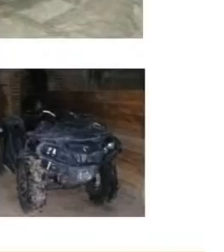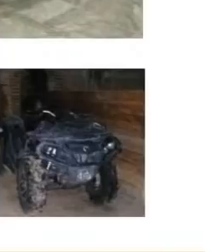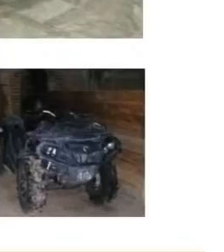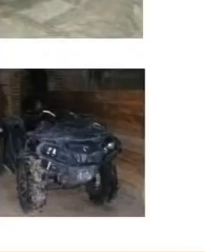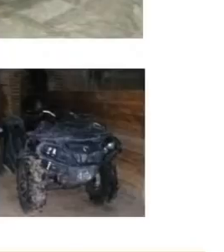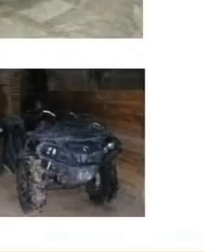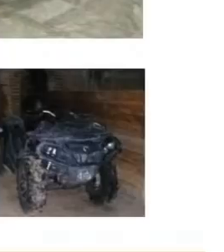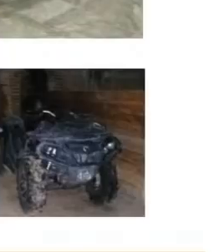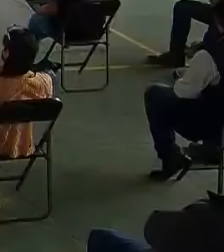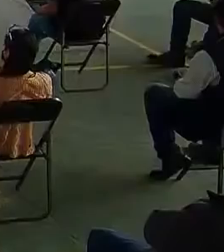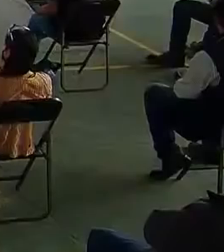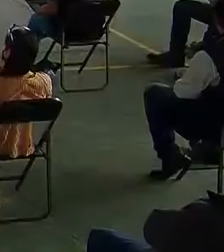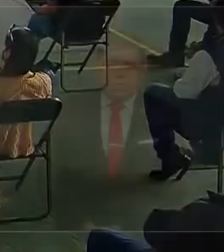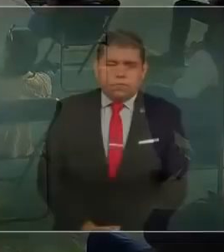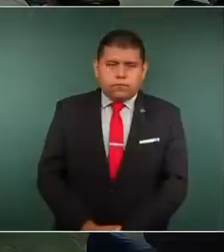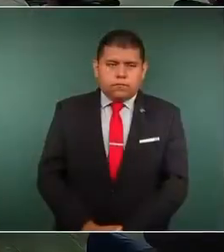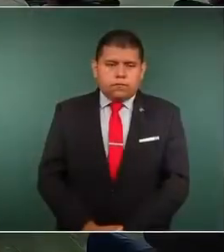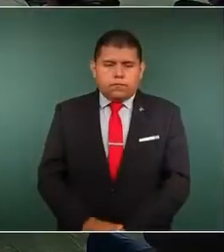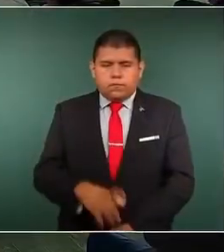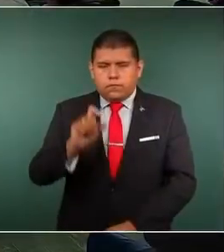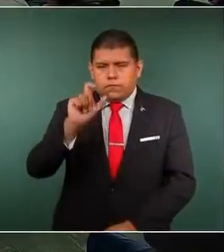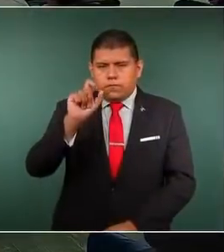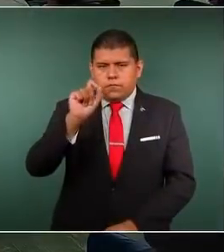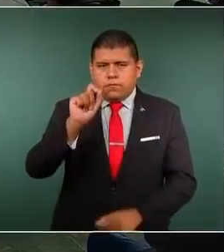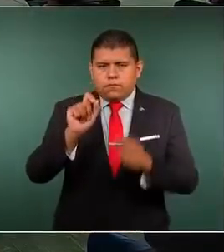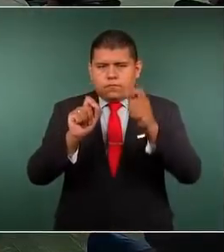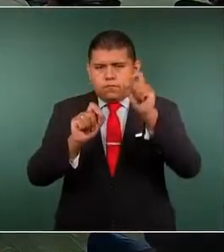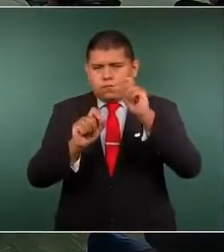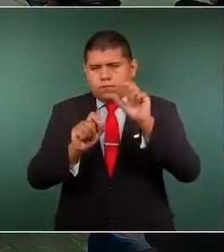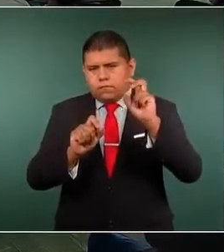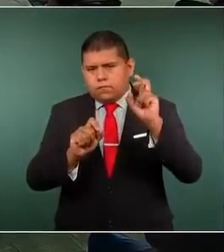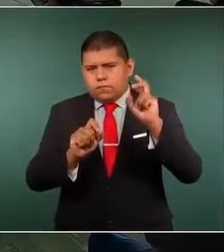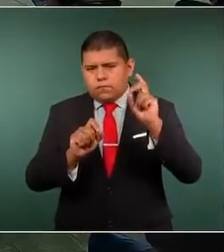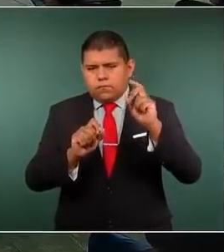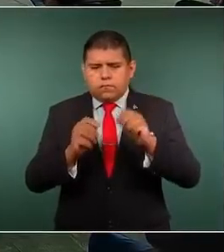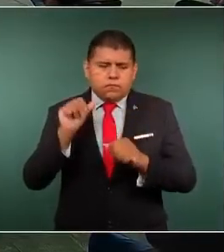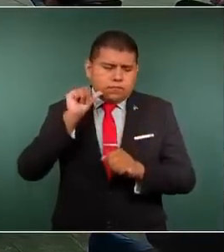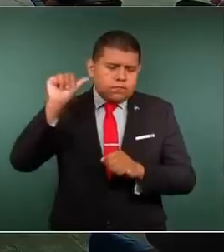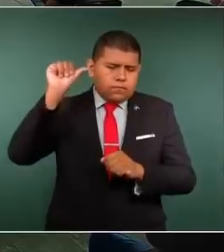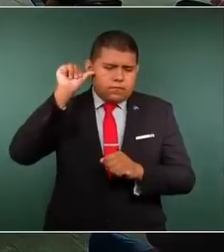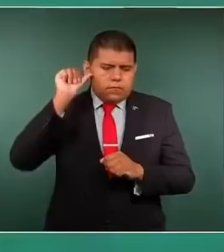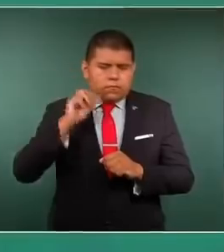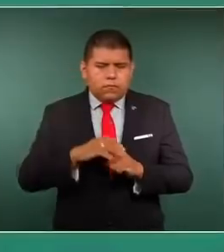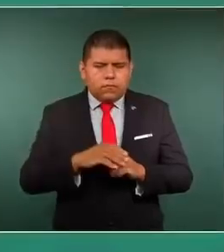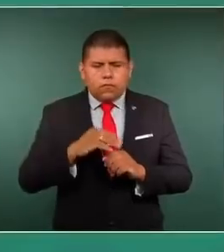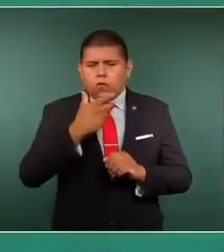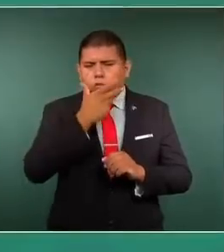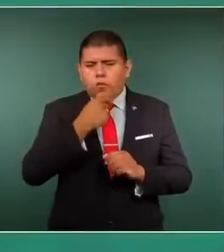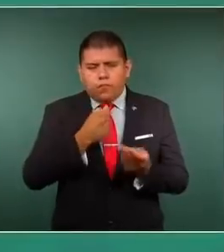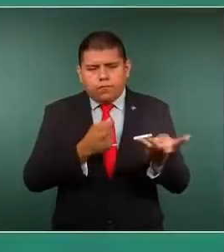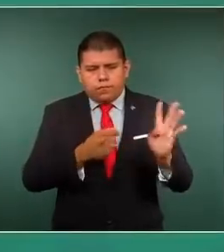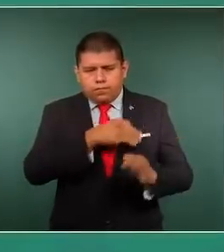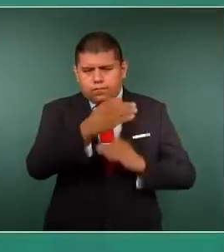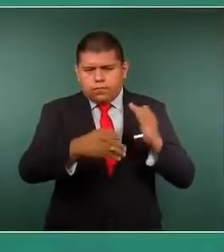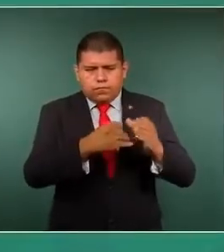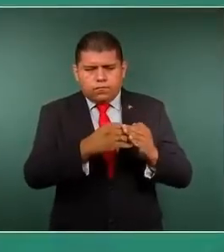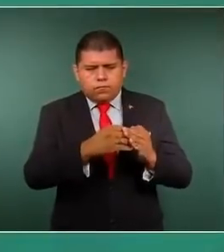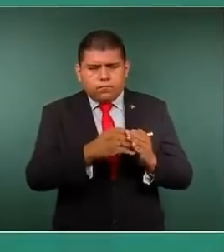a las 22 30 horas del día de ayer todos estos detenidos fueron de